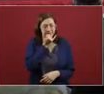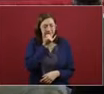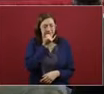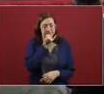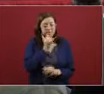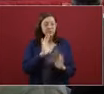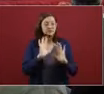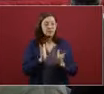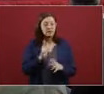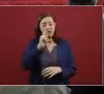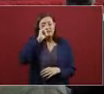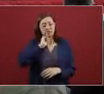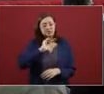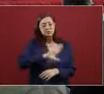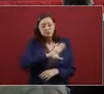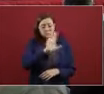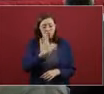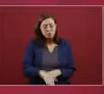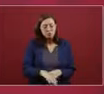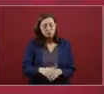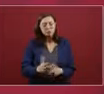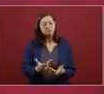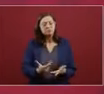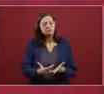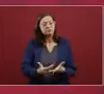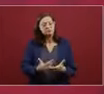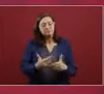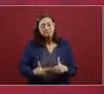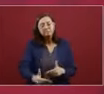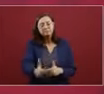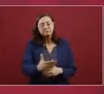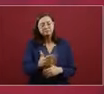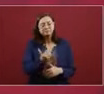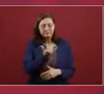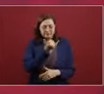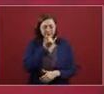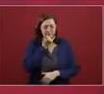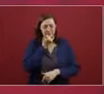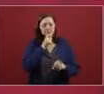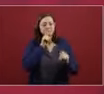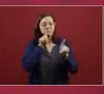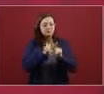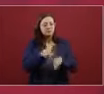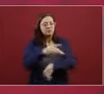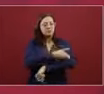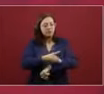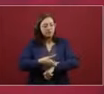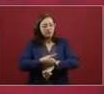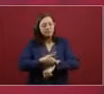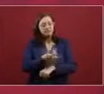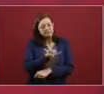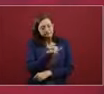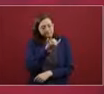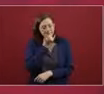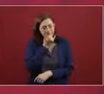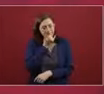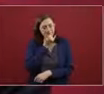post-mortem, y también para su familia, si se le